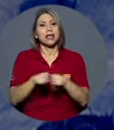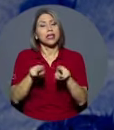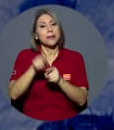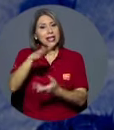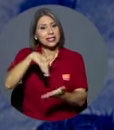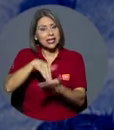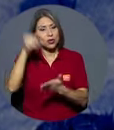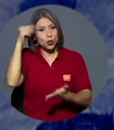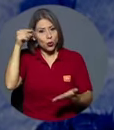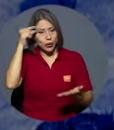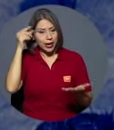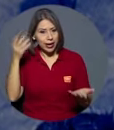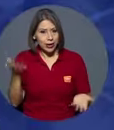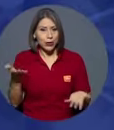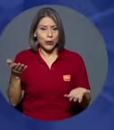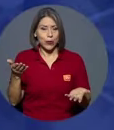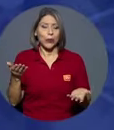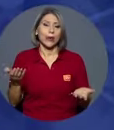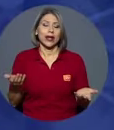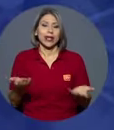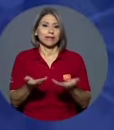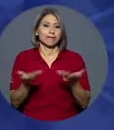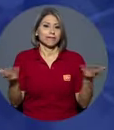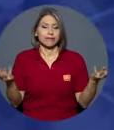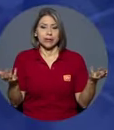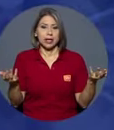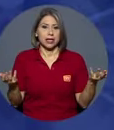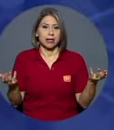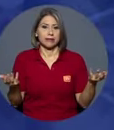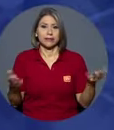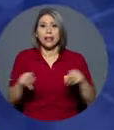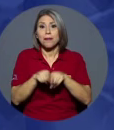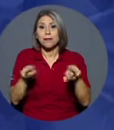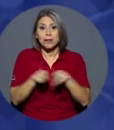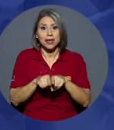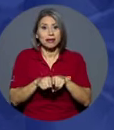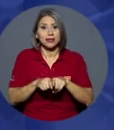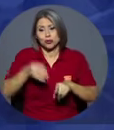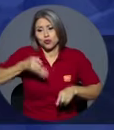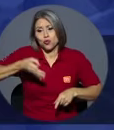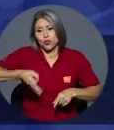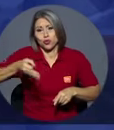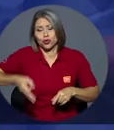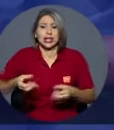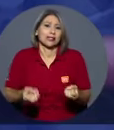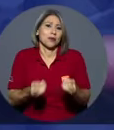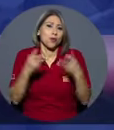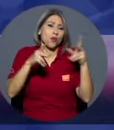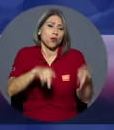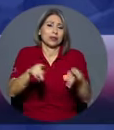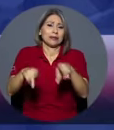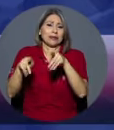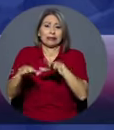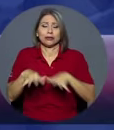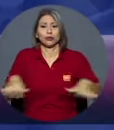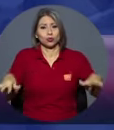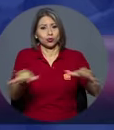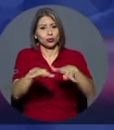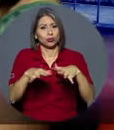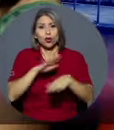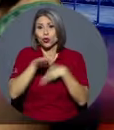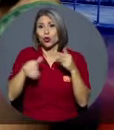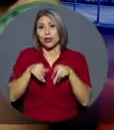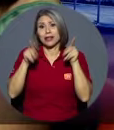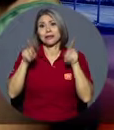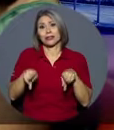y el centro de gobierno, ¿verdad? El centro de gobierno central, y los flujos diarios son, ¿verdad?, sumamente sensibles hoy en día, todos